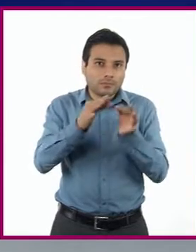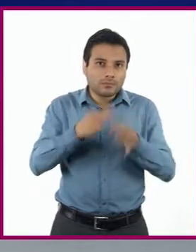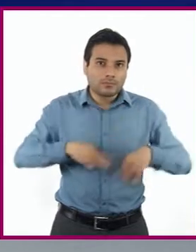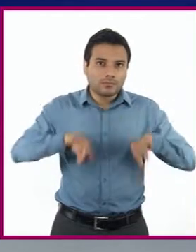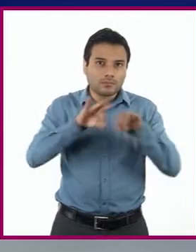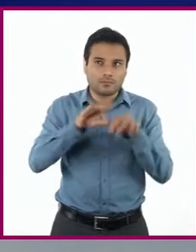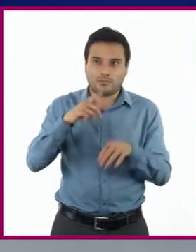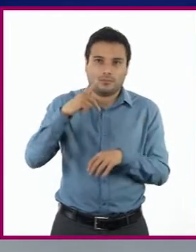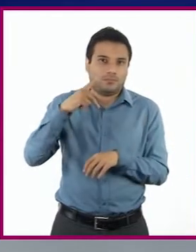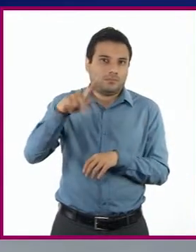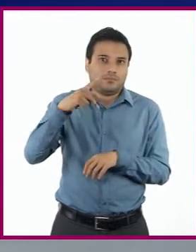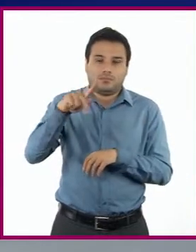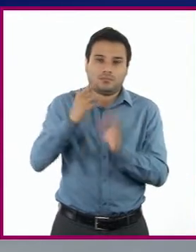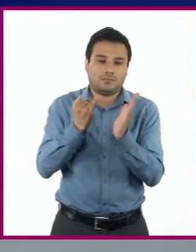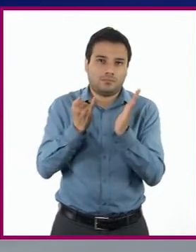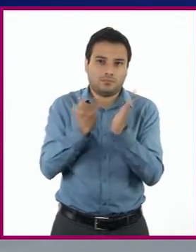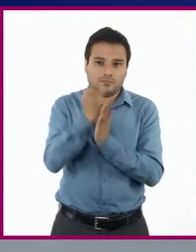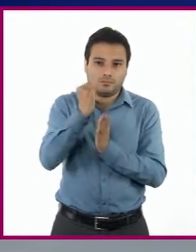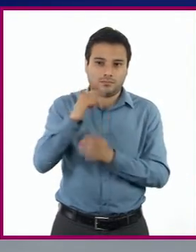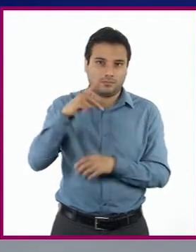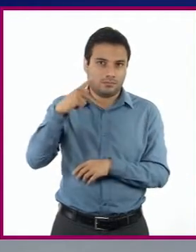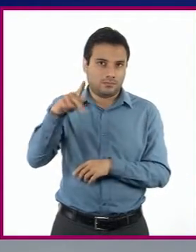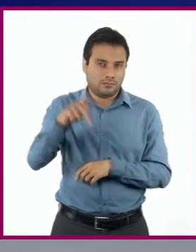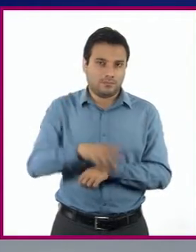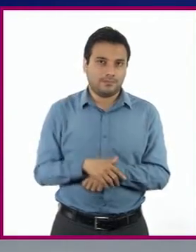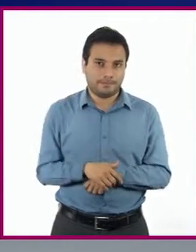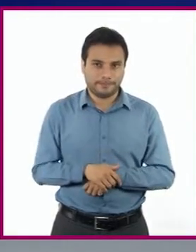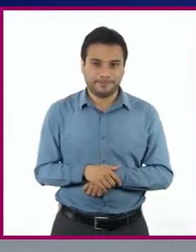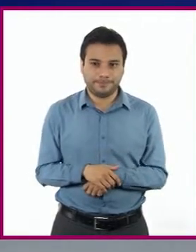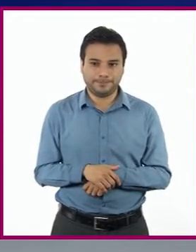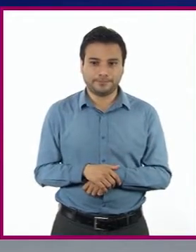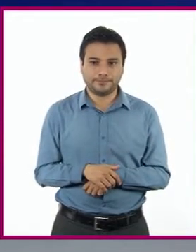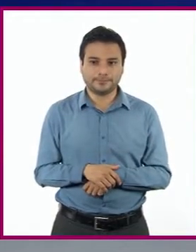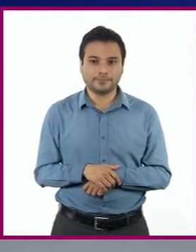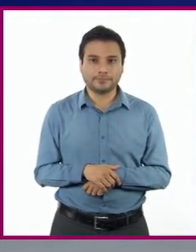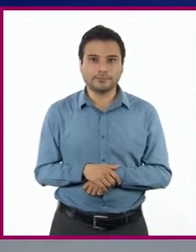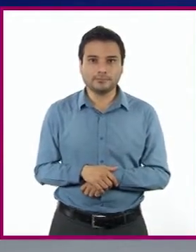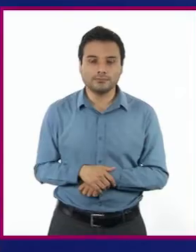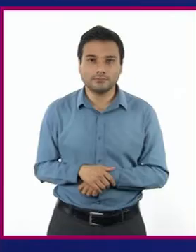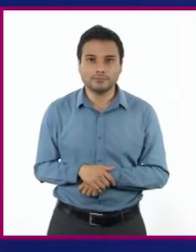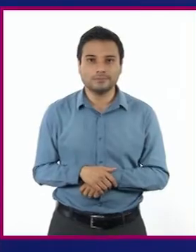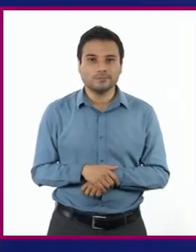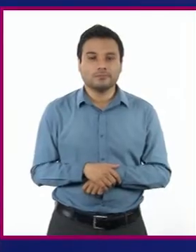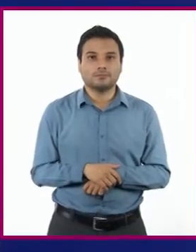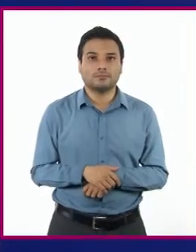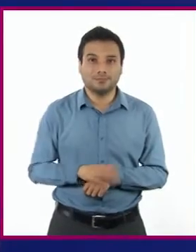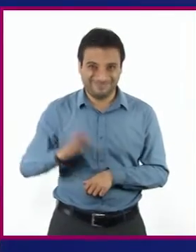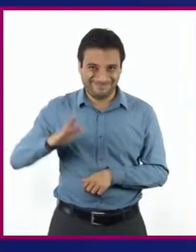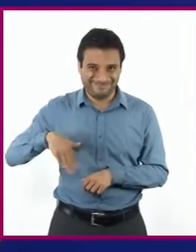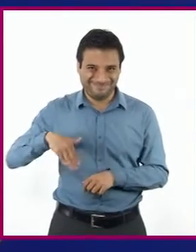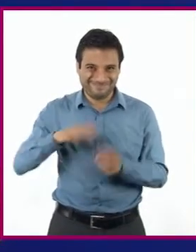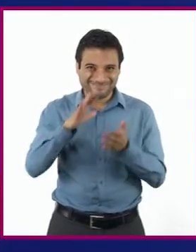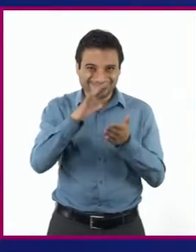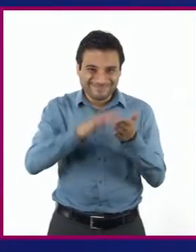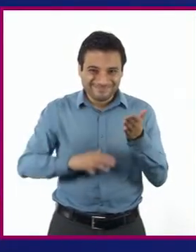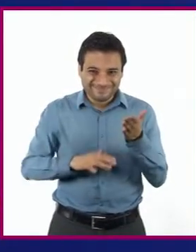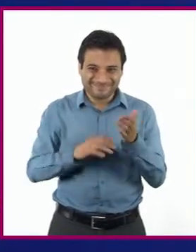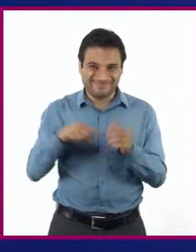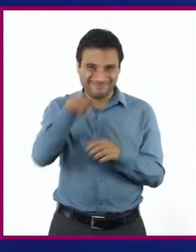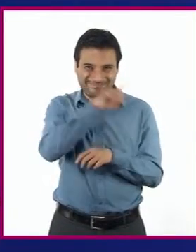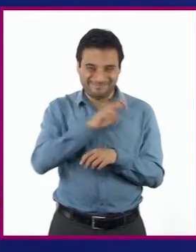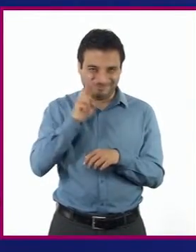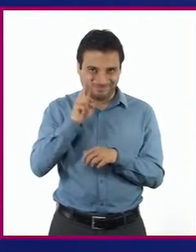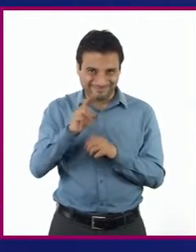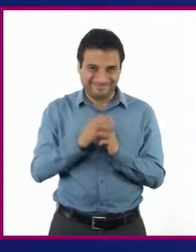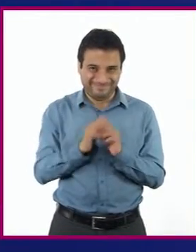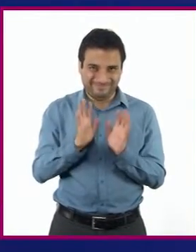que consideró menos importantes, pero necesarios de narrar. En el caso del fragmento que leímos, podemos observar que